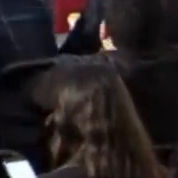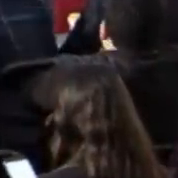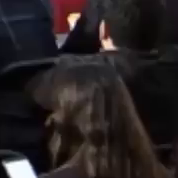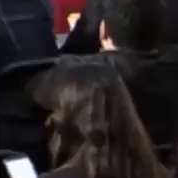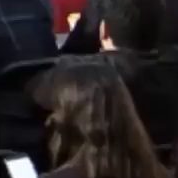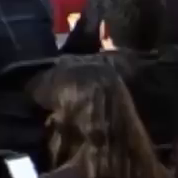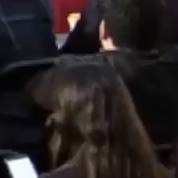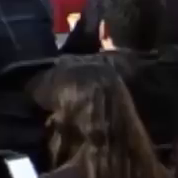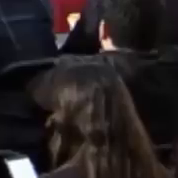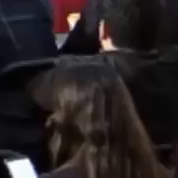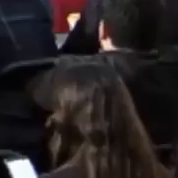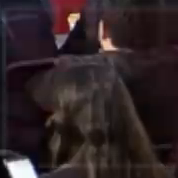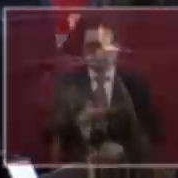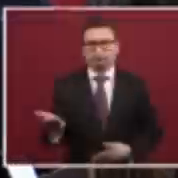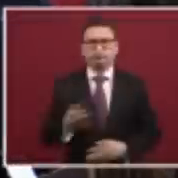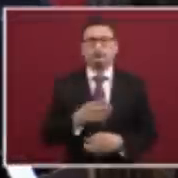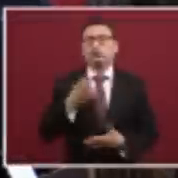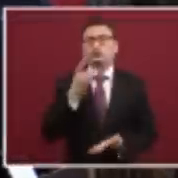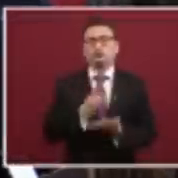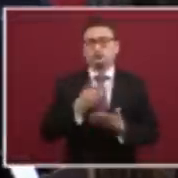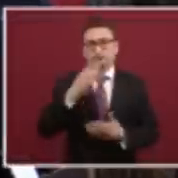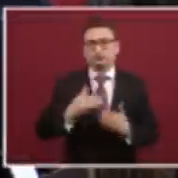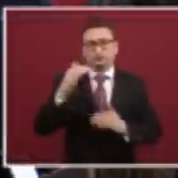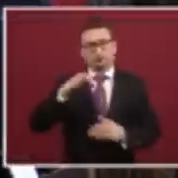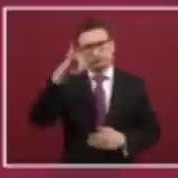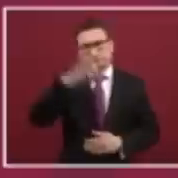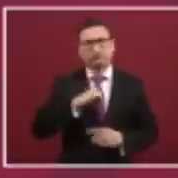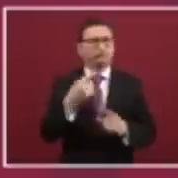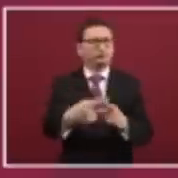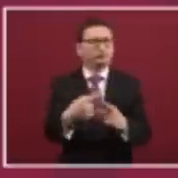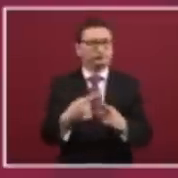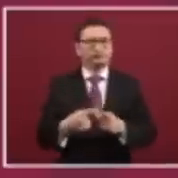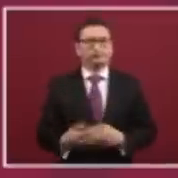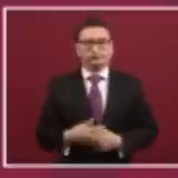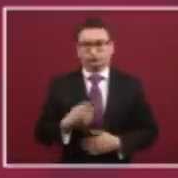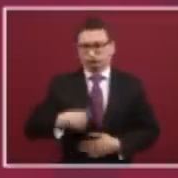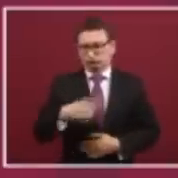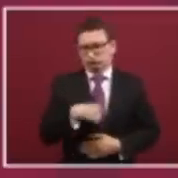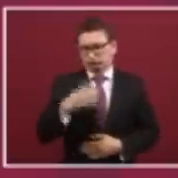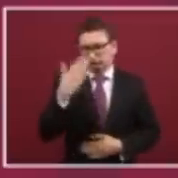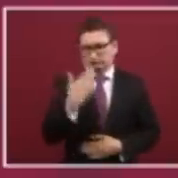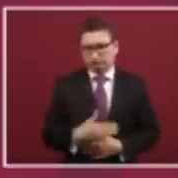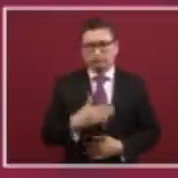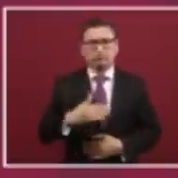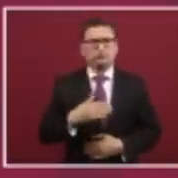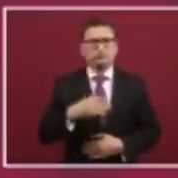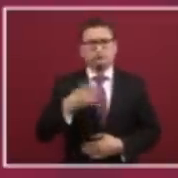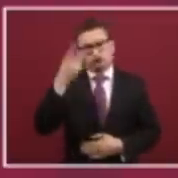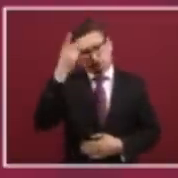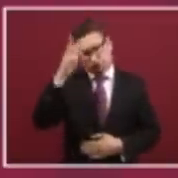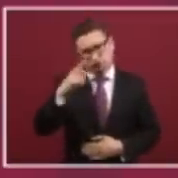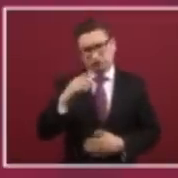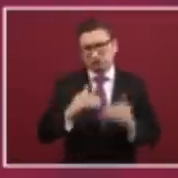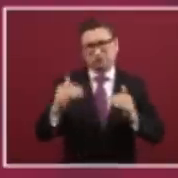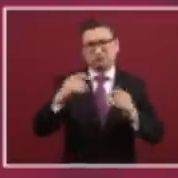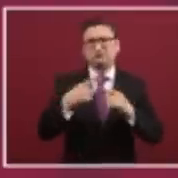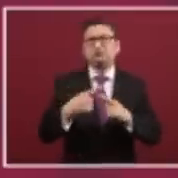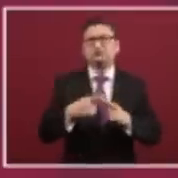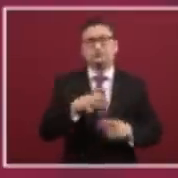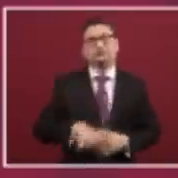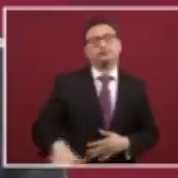el único jefe que tenemos, el único amo es el